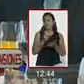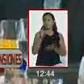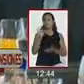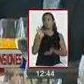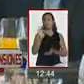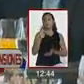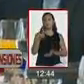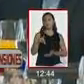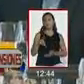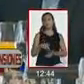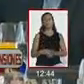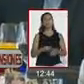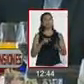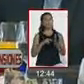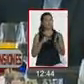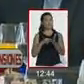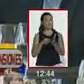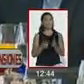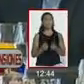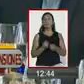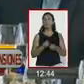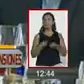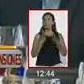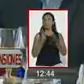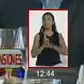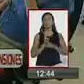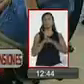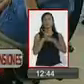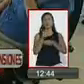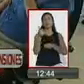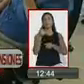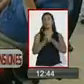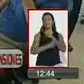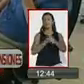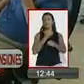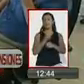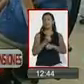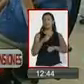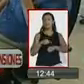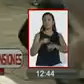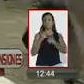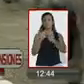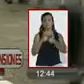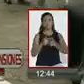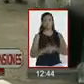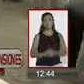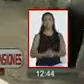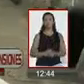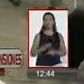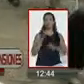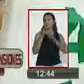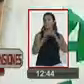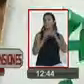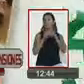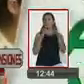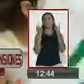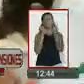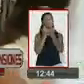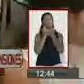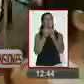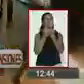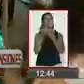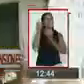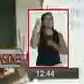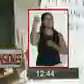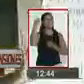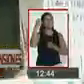AFP, con el cual se otorgará créditos de hasta 10 años plazo al sector agropecuario, por lo que la Federación Departamental de